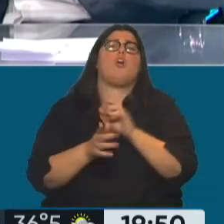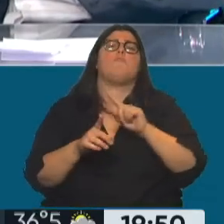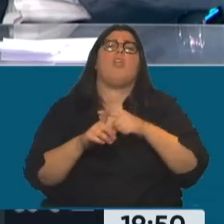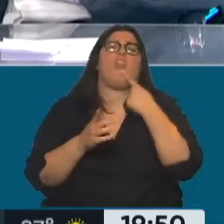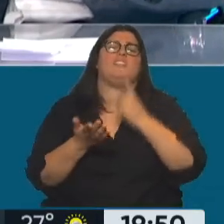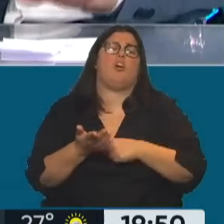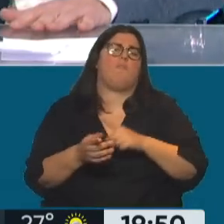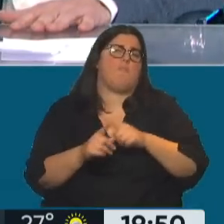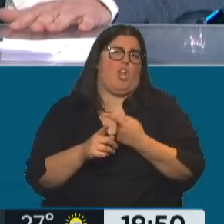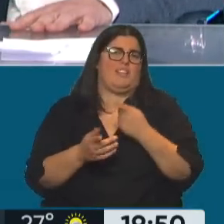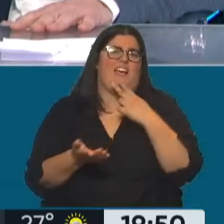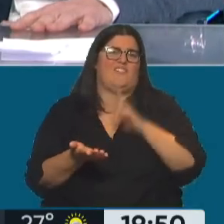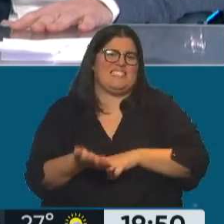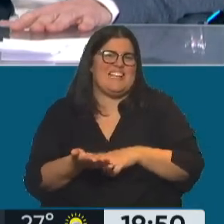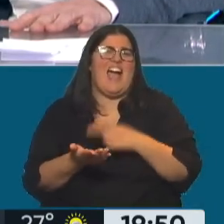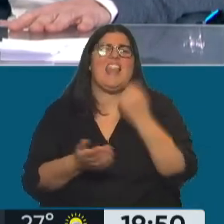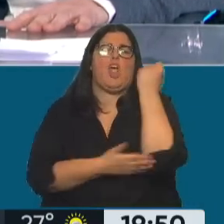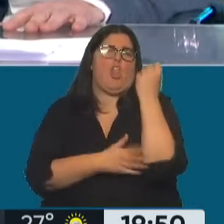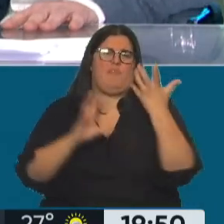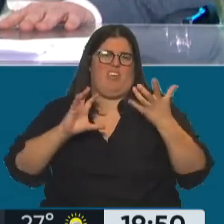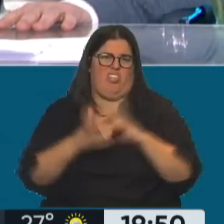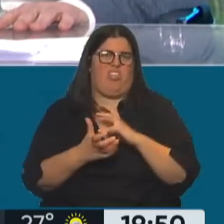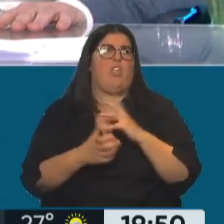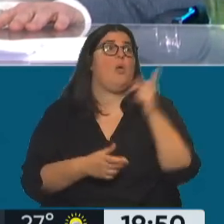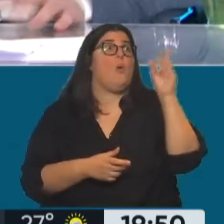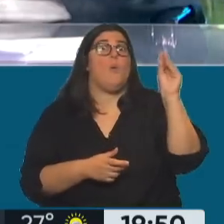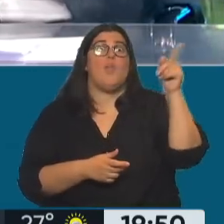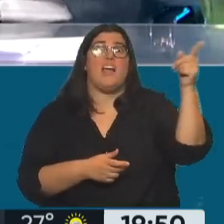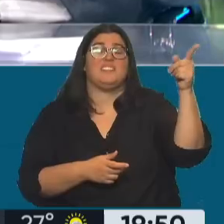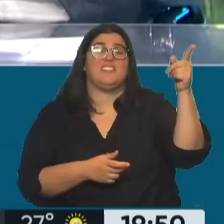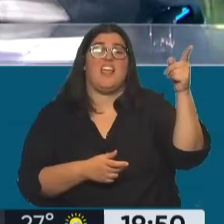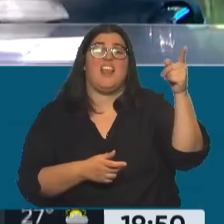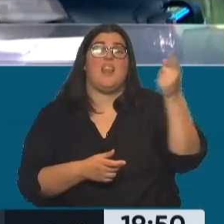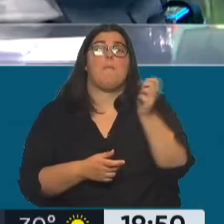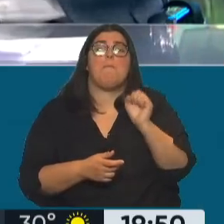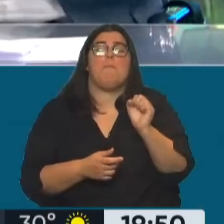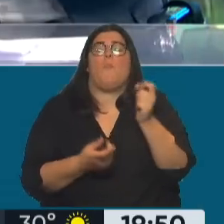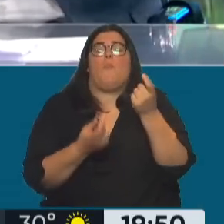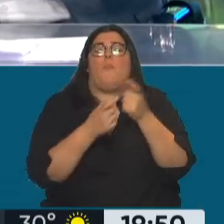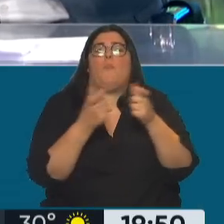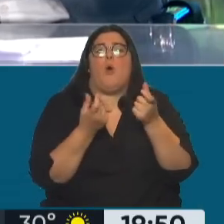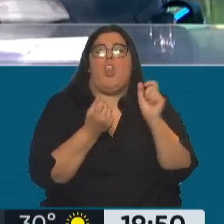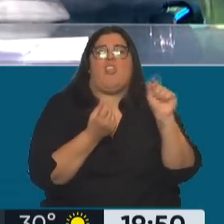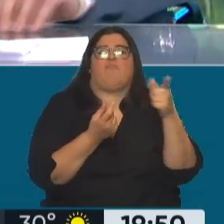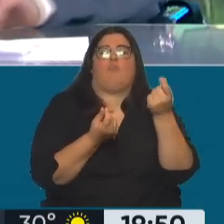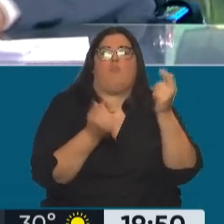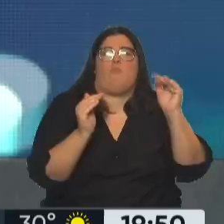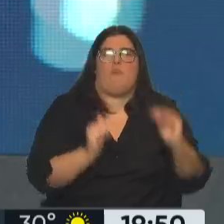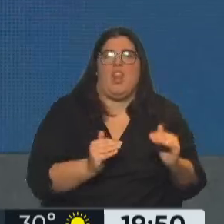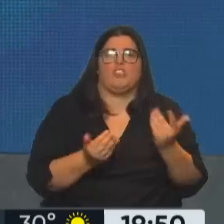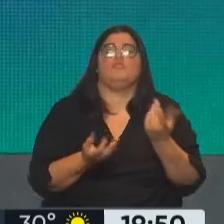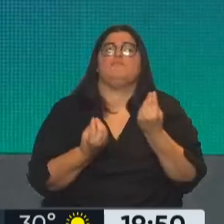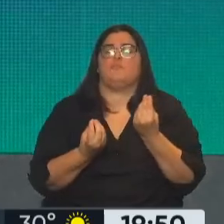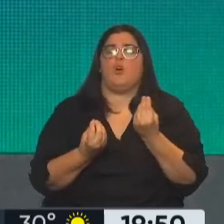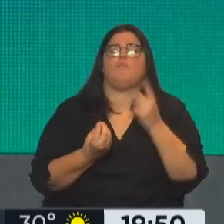se hace percha, devalúa Brasil. ¿Y vos qué haces? Pero de soberanía perdés manejo. Brasil. Mirá lo que dijo, no podés hacer nada. Escuchen lo que dijo hoy Massa